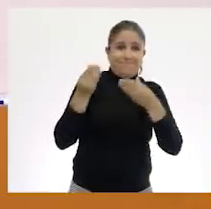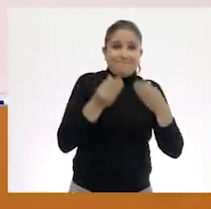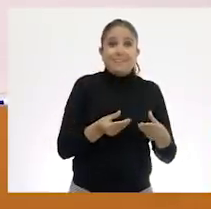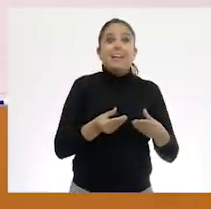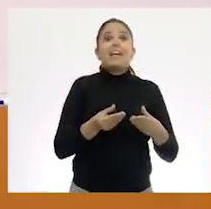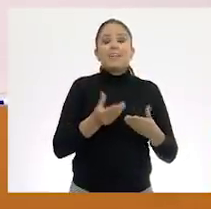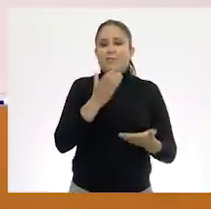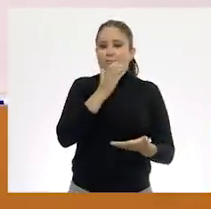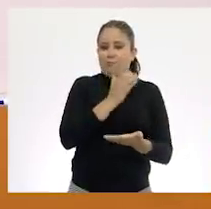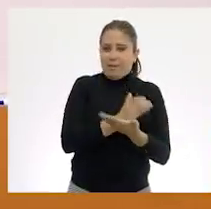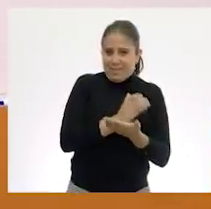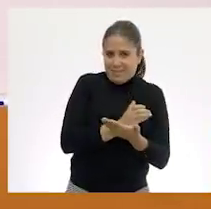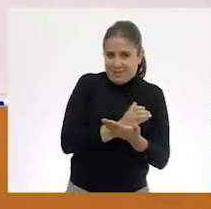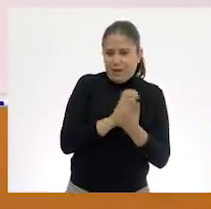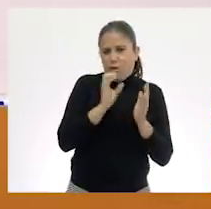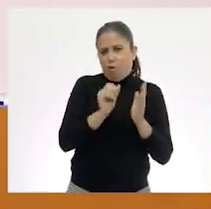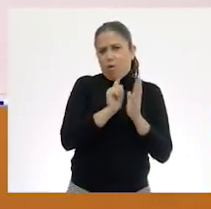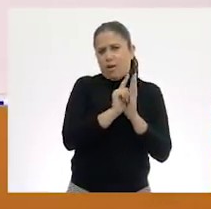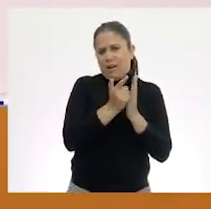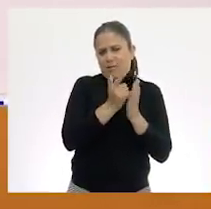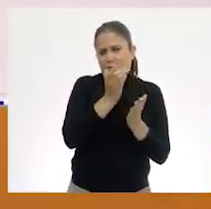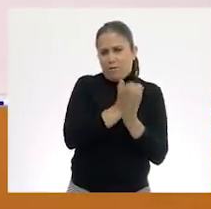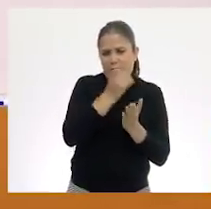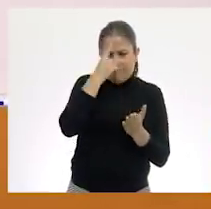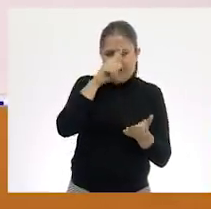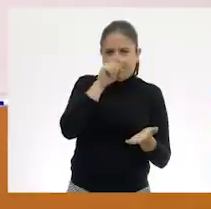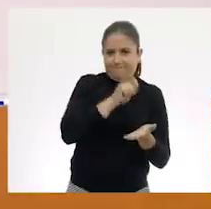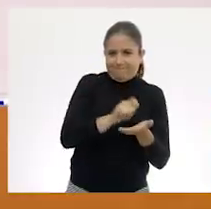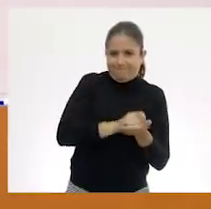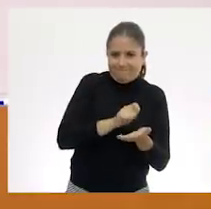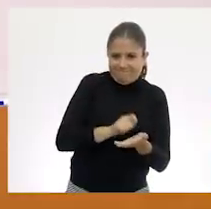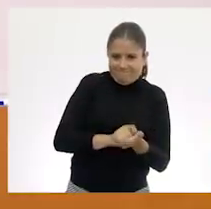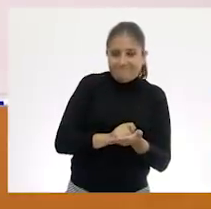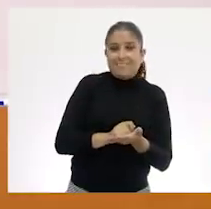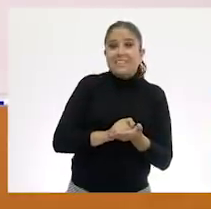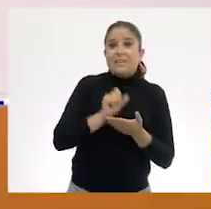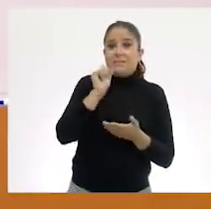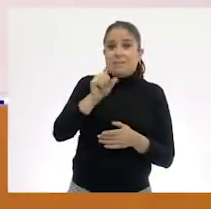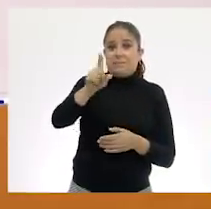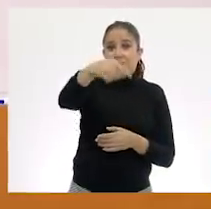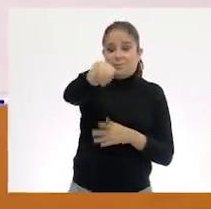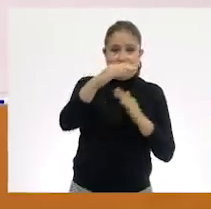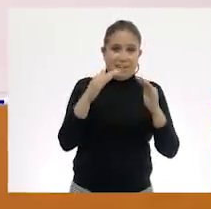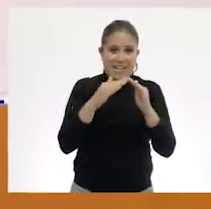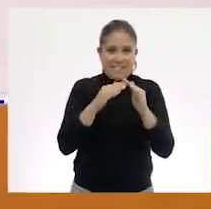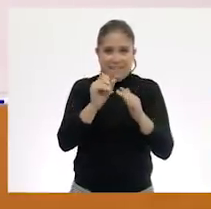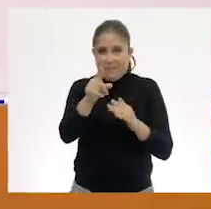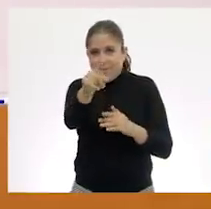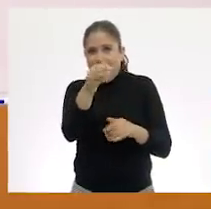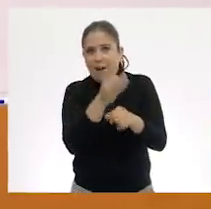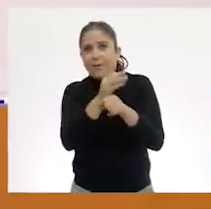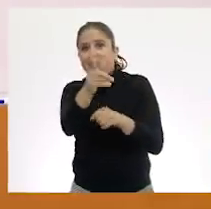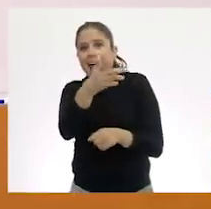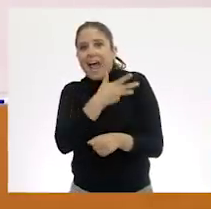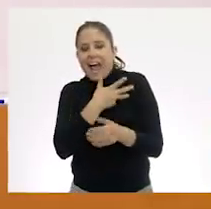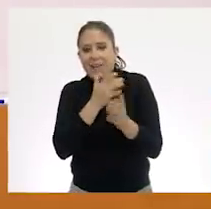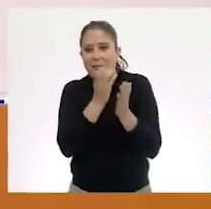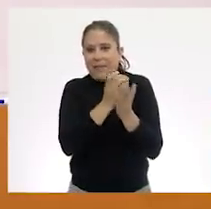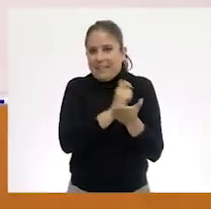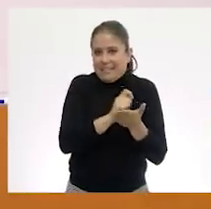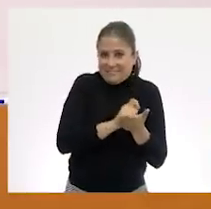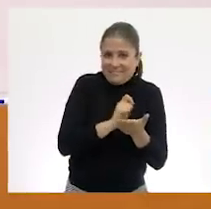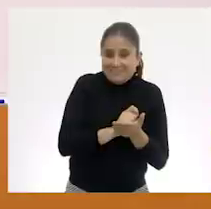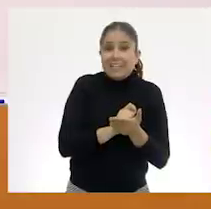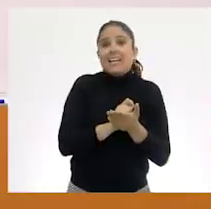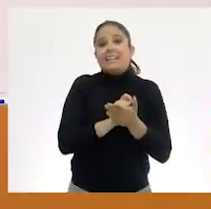un cuaderno o una libreta para hacer todas mis anotaciones. Como ustedes en casa tienen ahí perfectamente su libreta.